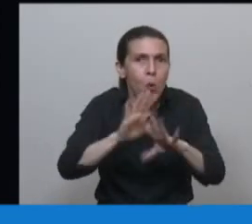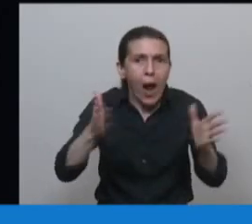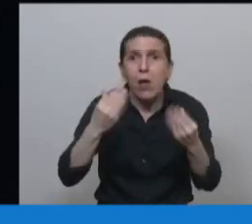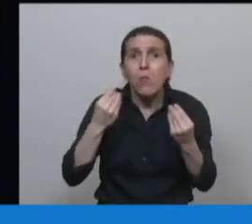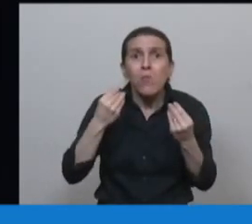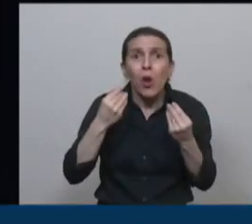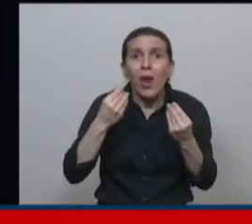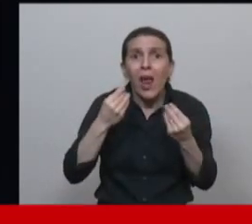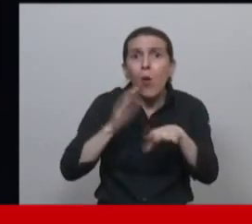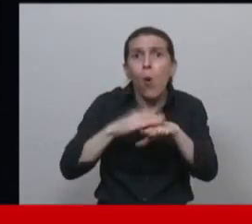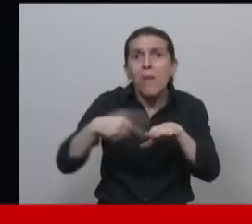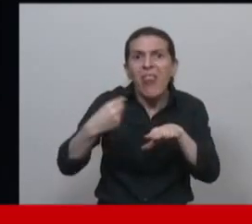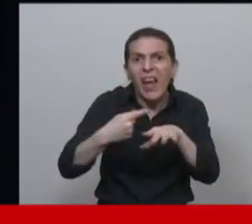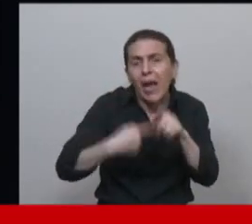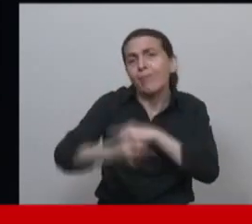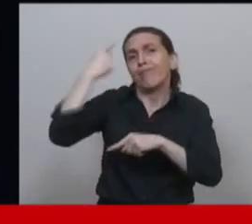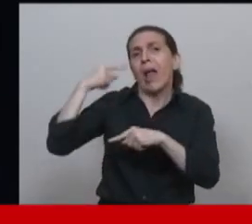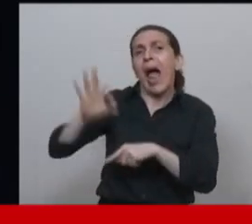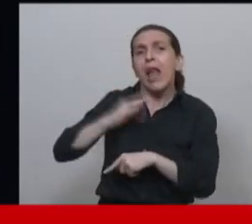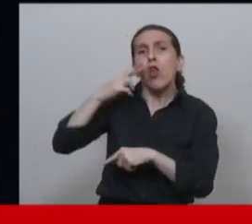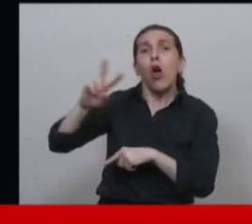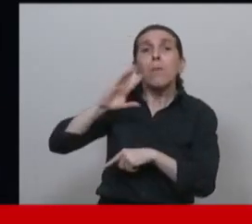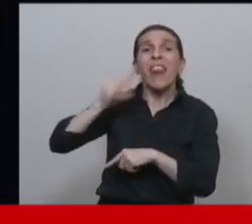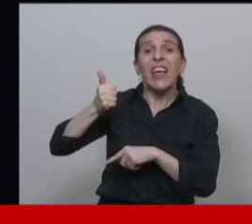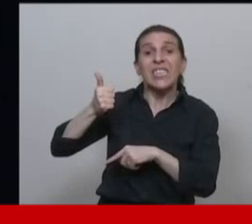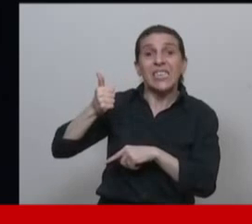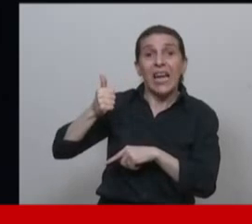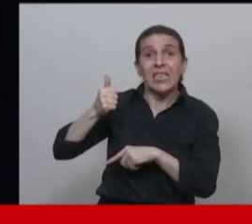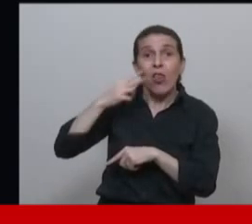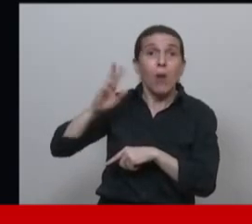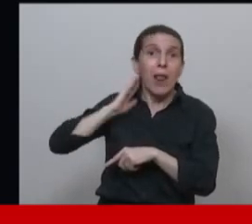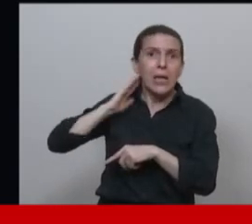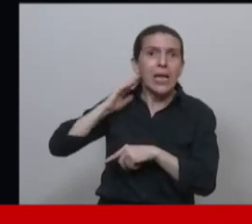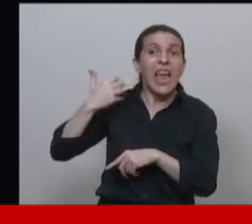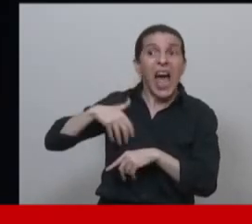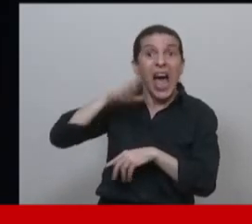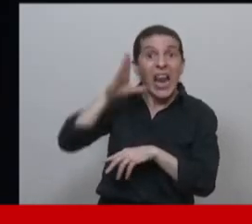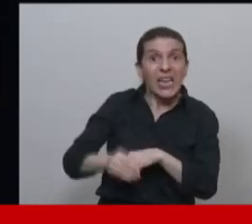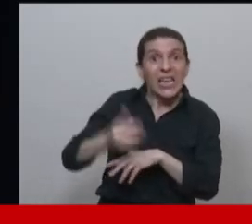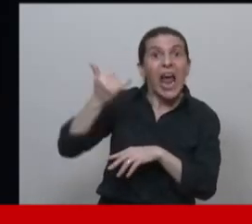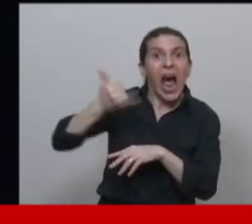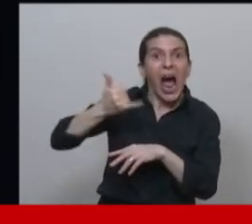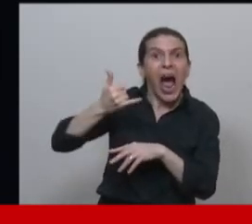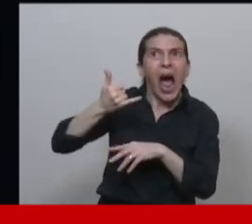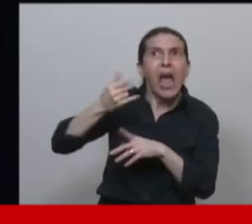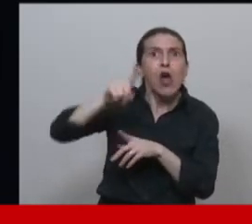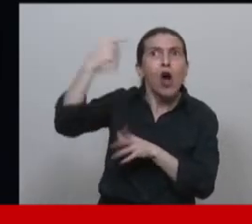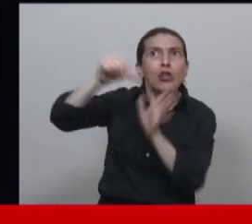punto? Bueno, en el año 2016 Argentina recupera el acceso a los mercados de crédito